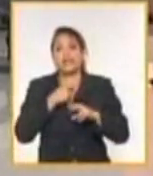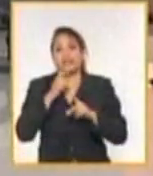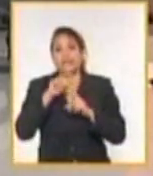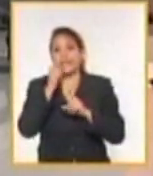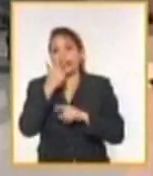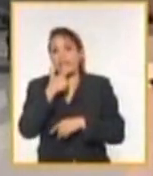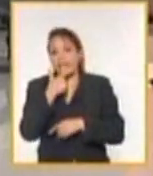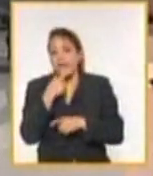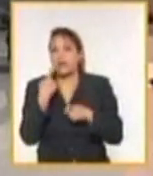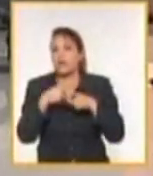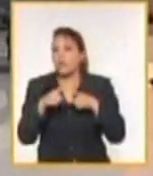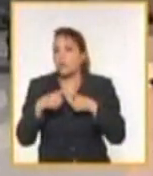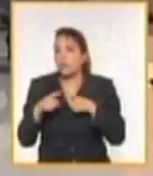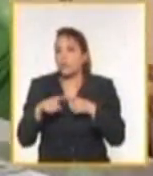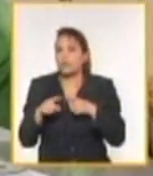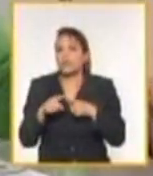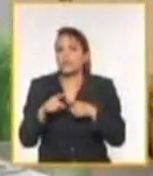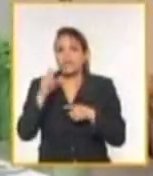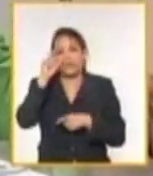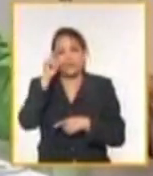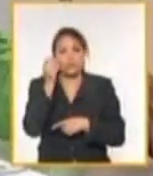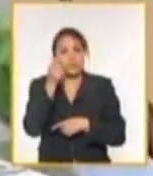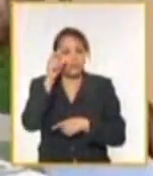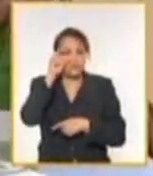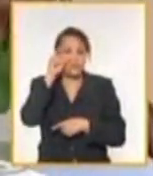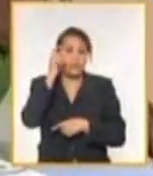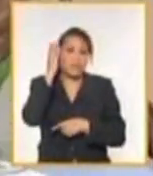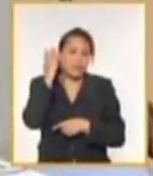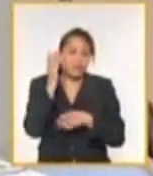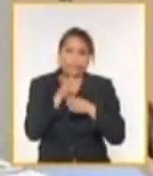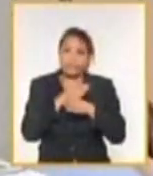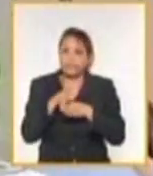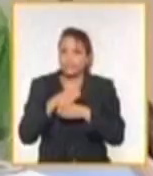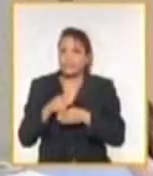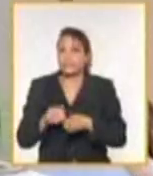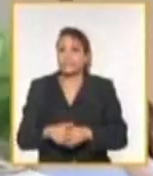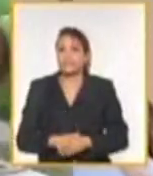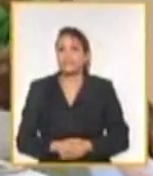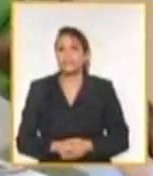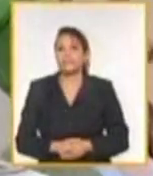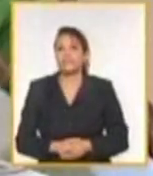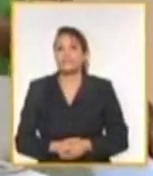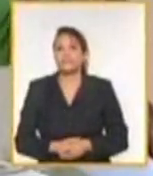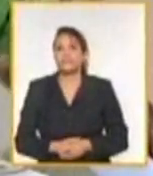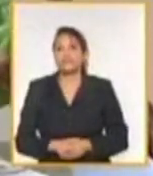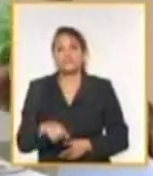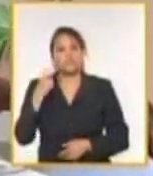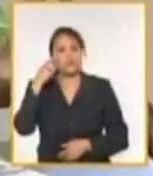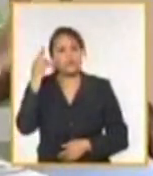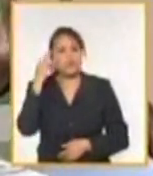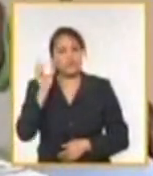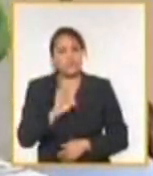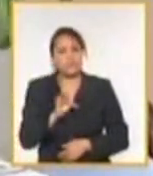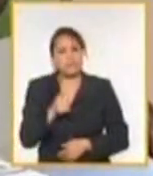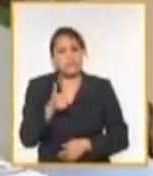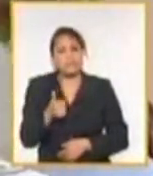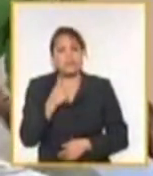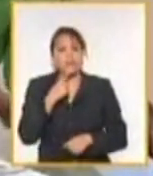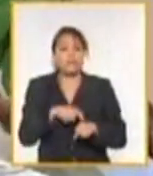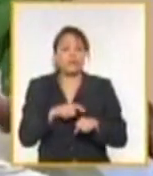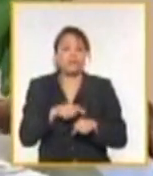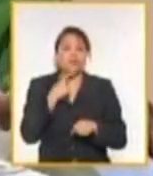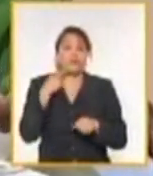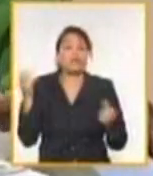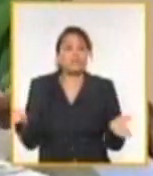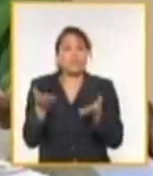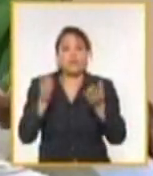tenemos que recordar a Eusebio, a Retamar. Estamos en presencia, y lo recuerdo muy bien, esa década en la que Hart está promoviendo